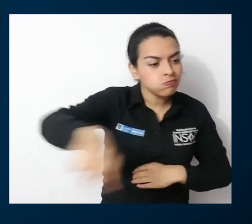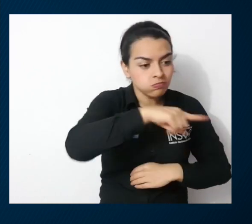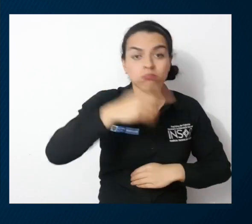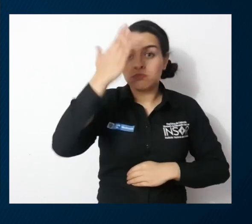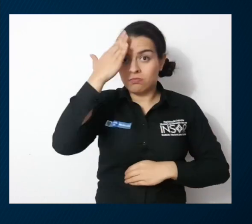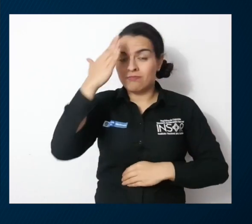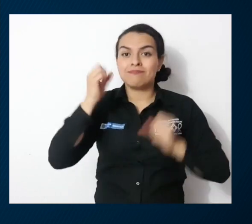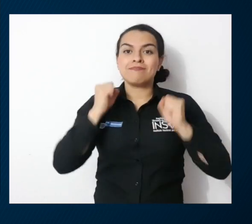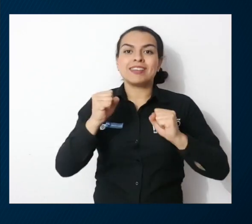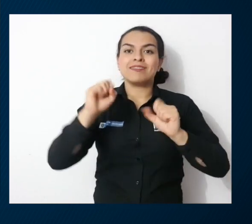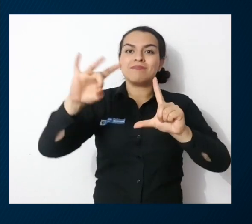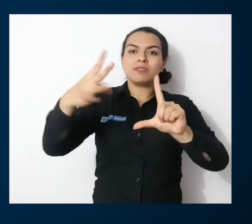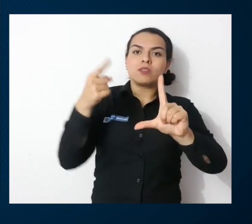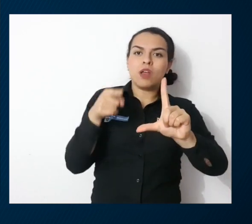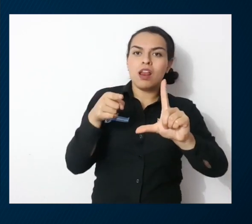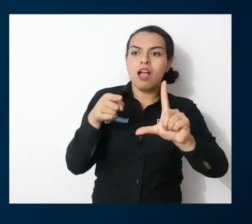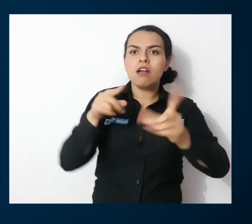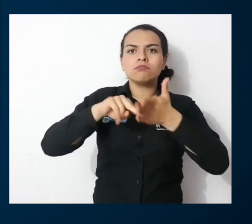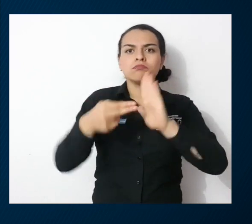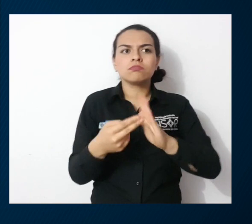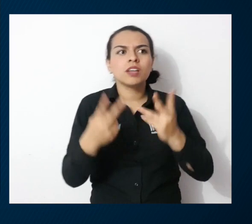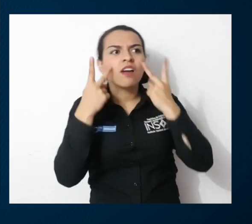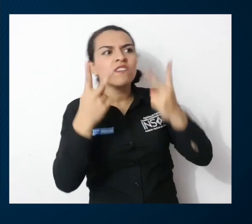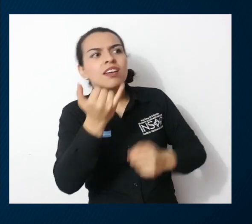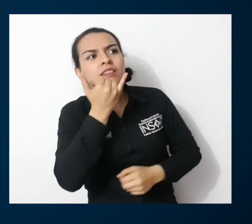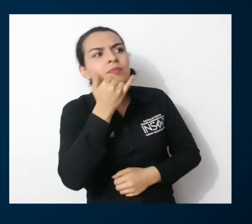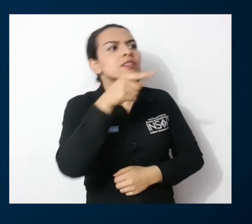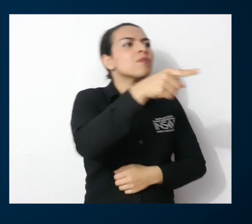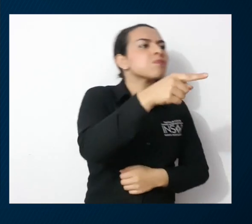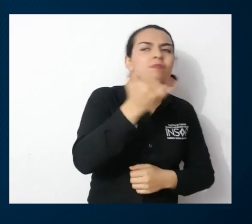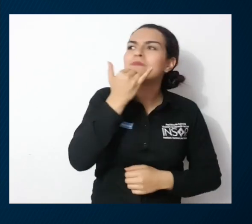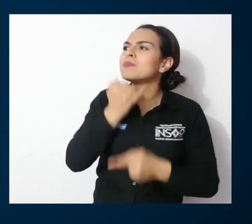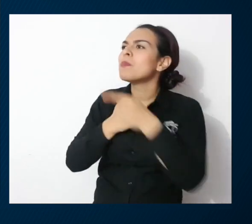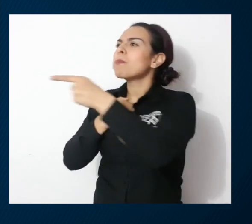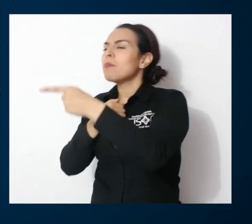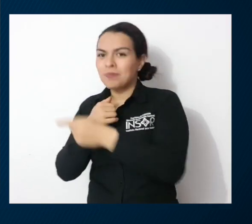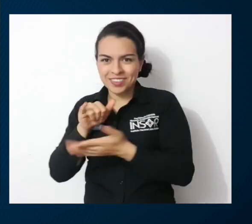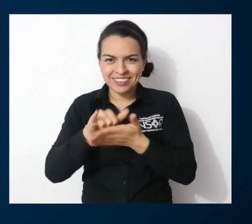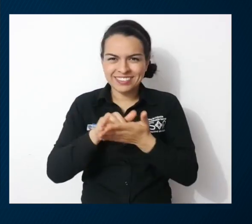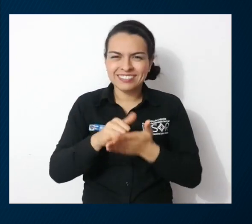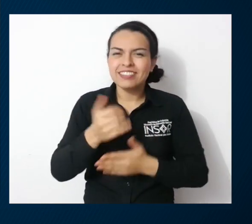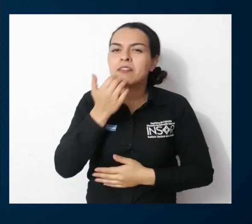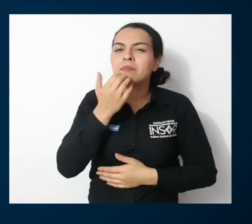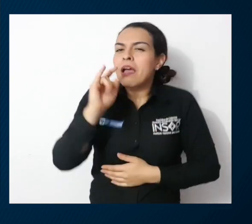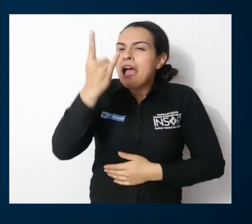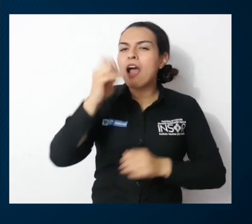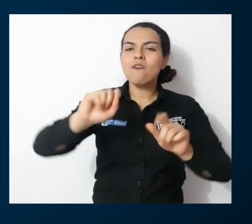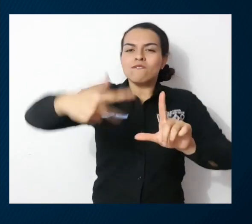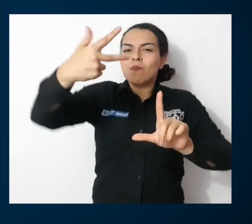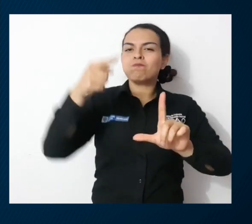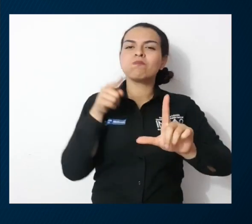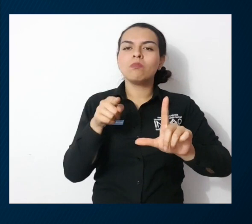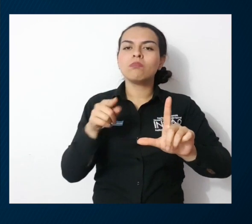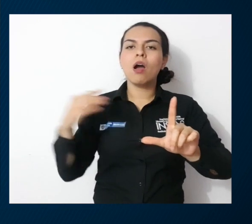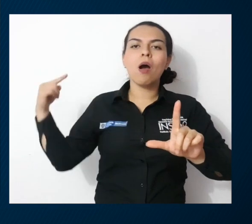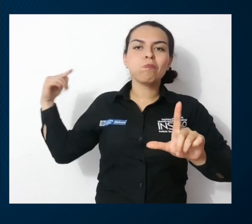esta manera virtual, que permite ver la realidad cotidiana de cada uno. Alguno decía, y que pasa el camión de